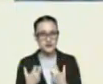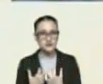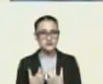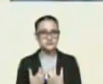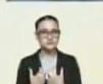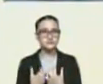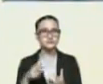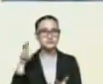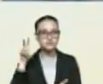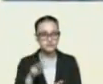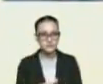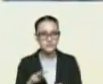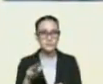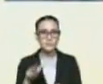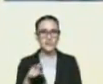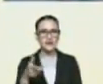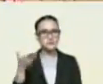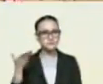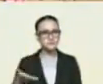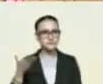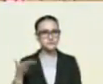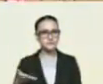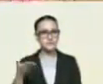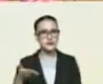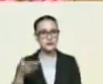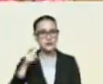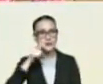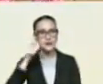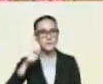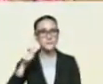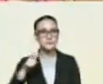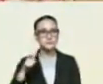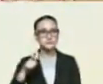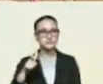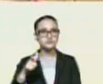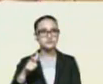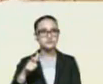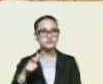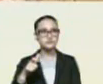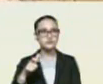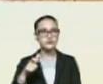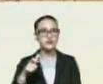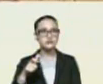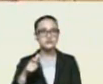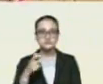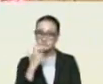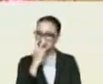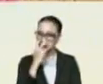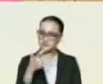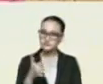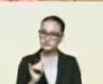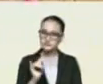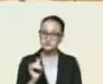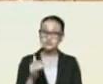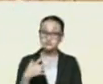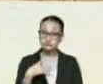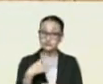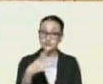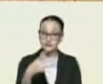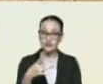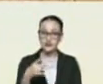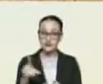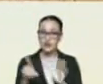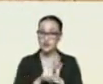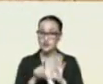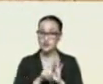es la acreditación, cosas muy importantes que la gente tiene mucha, no solamente curiosidad, sino interés